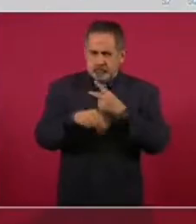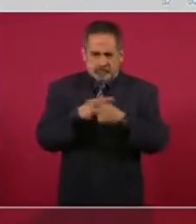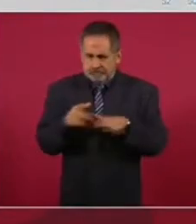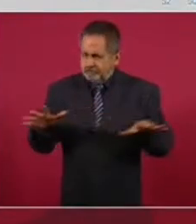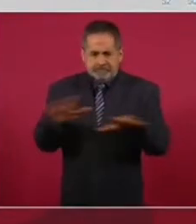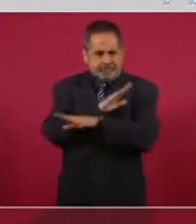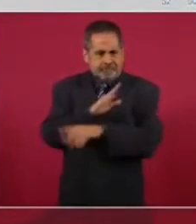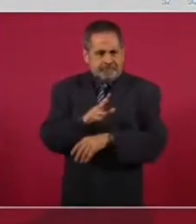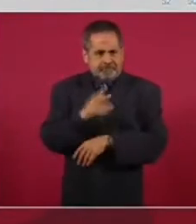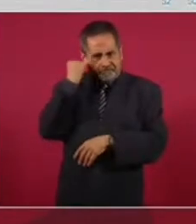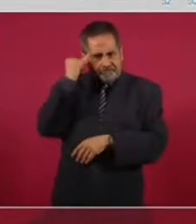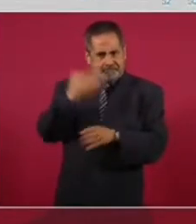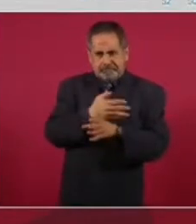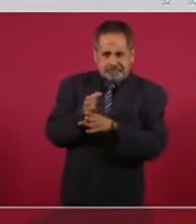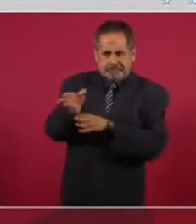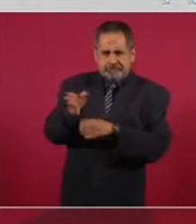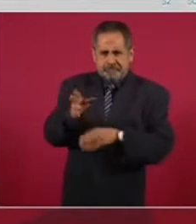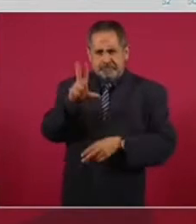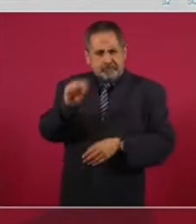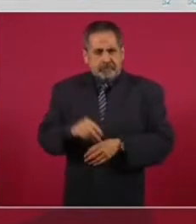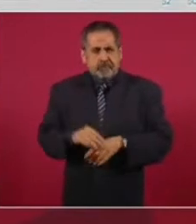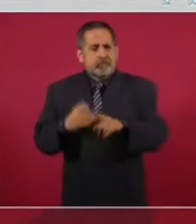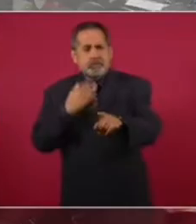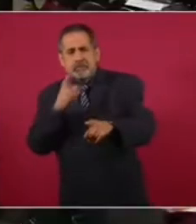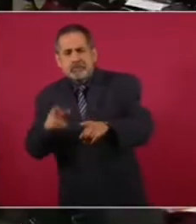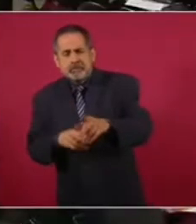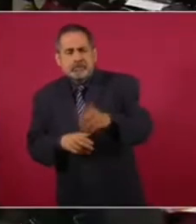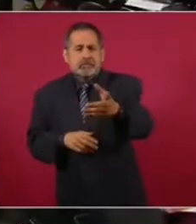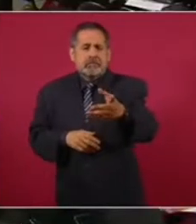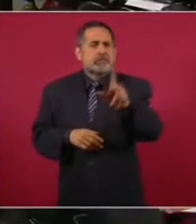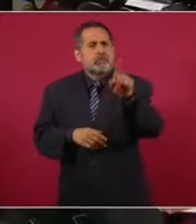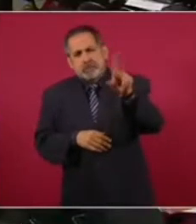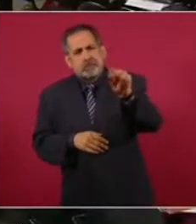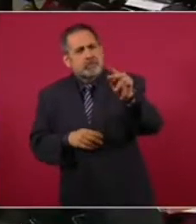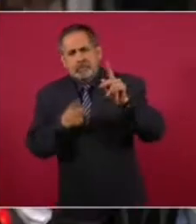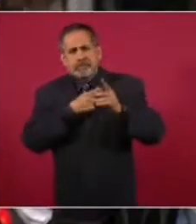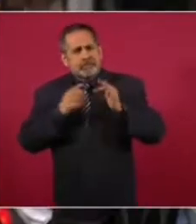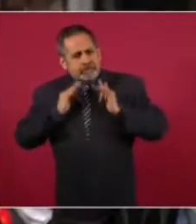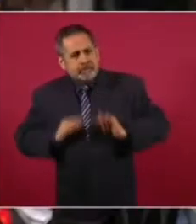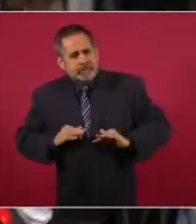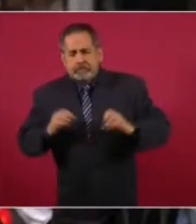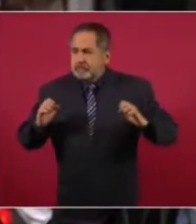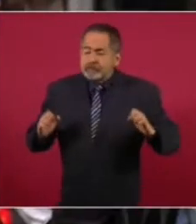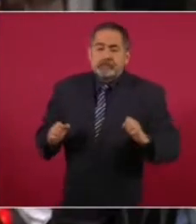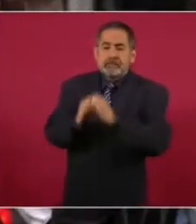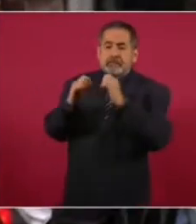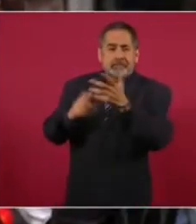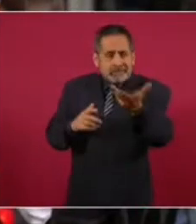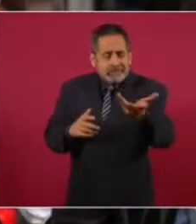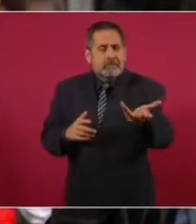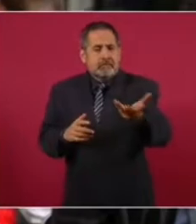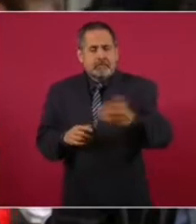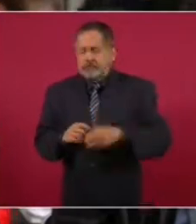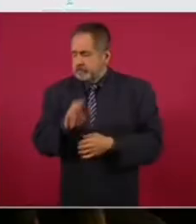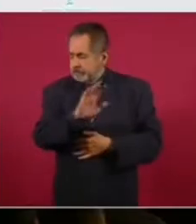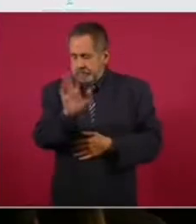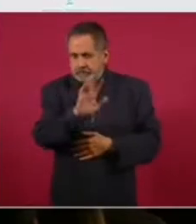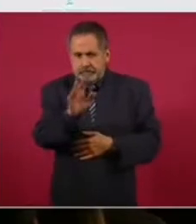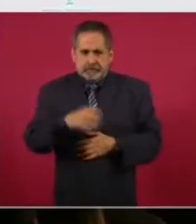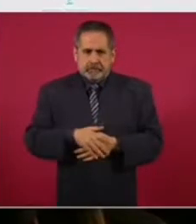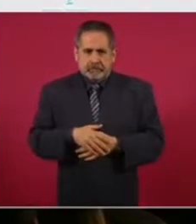la estrategia, porque nos está dando resultados. Pero es que no debería estar tranquilo, yo creo que esta es una emergencia nacional. No. Tendría